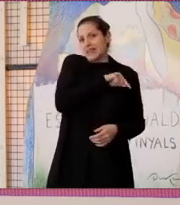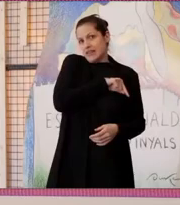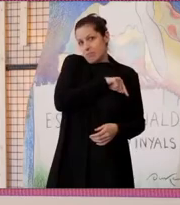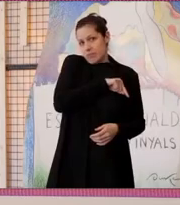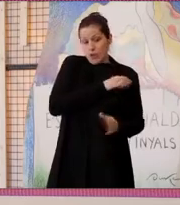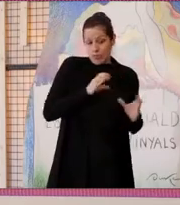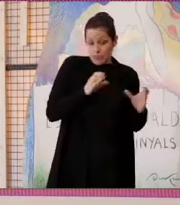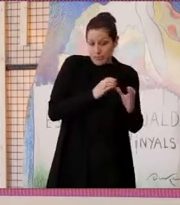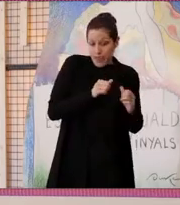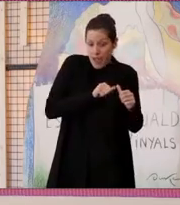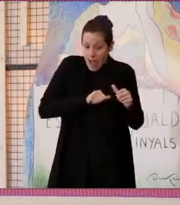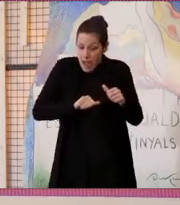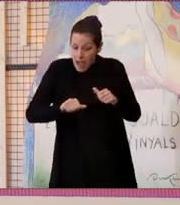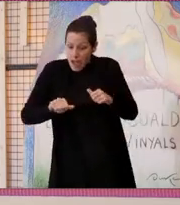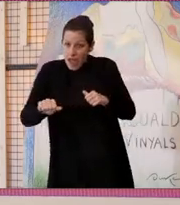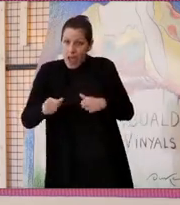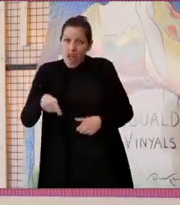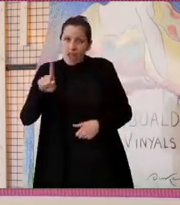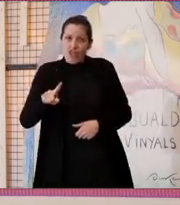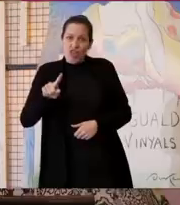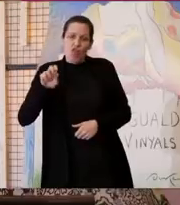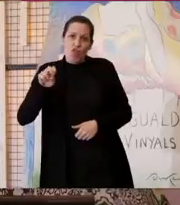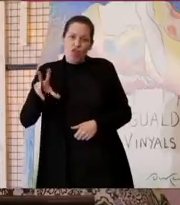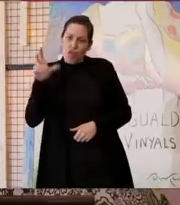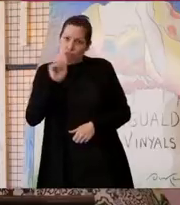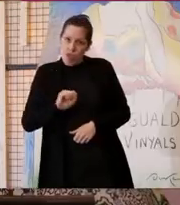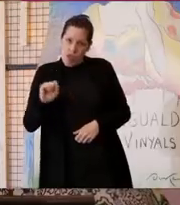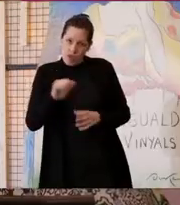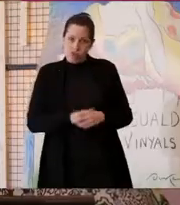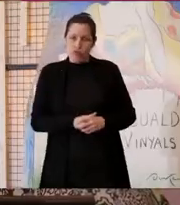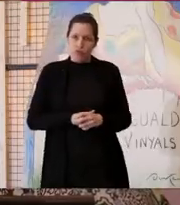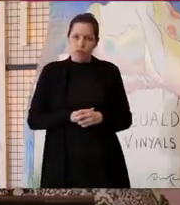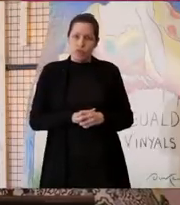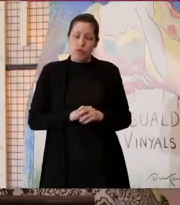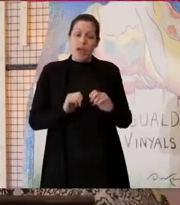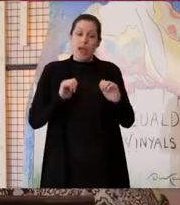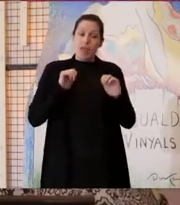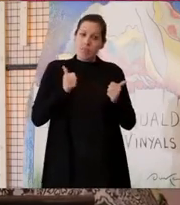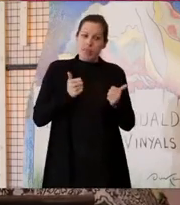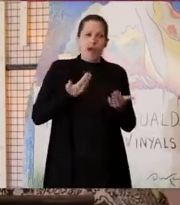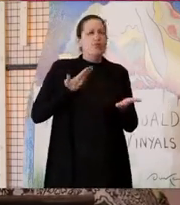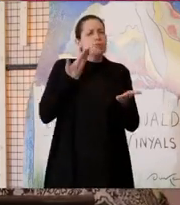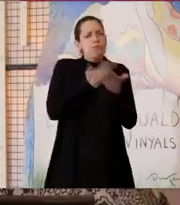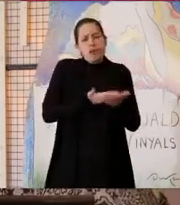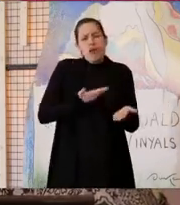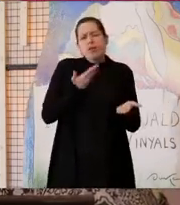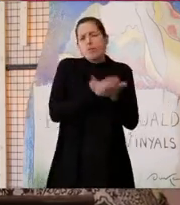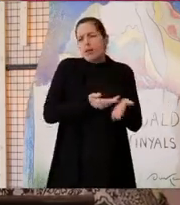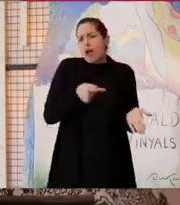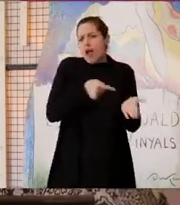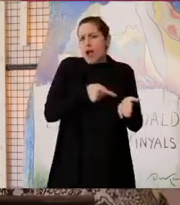nos ha costado la leche desde que empezamos a pedir el voto hasta que llegamos a abrir la puerta